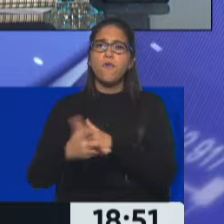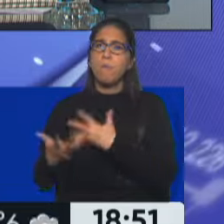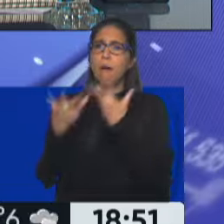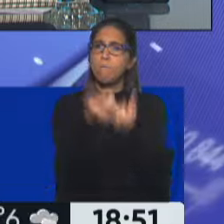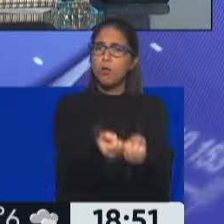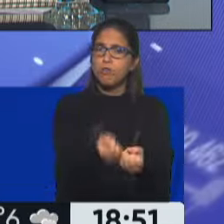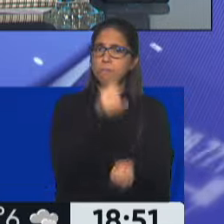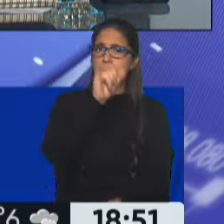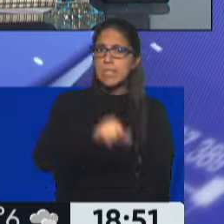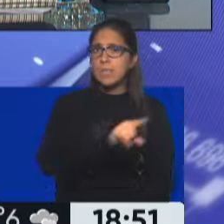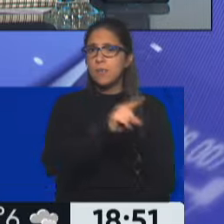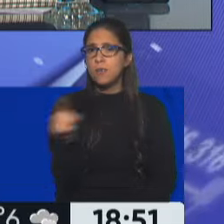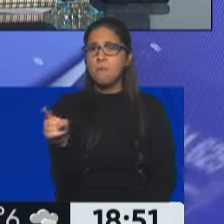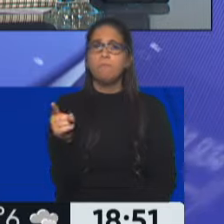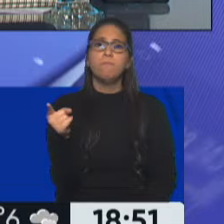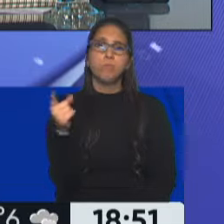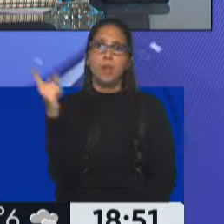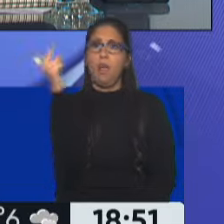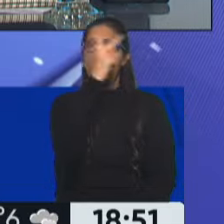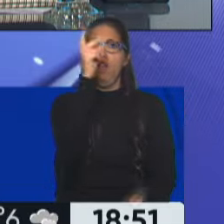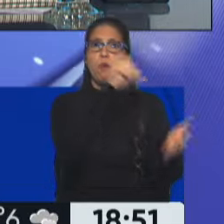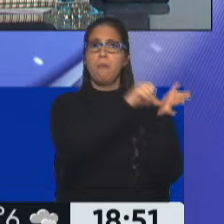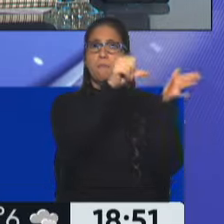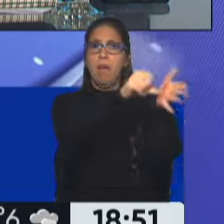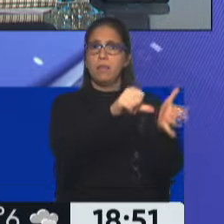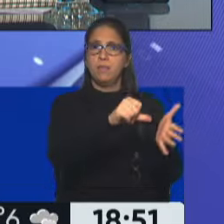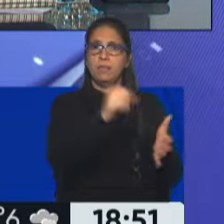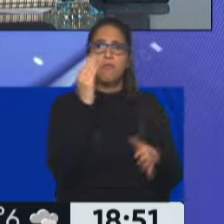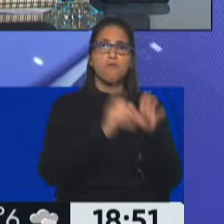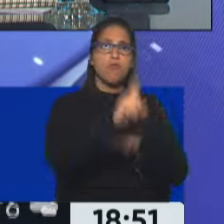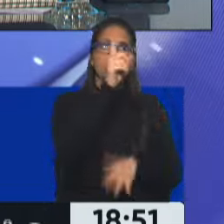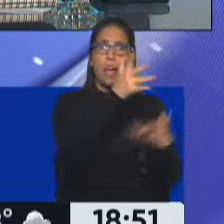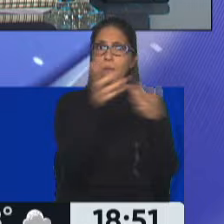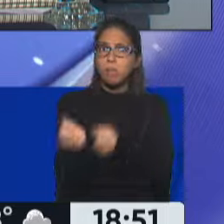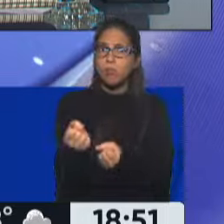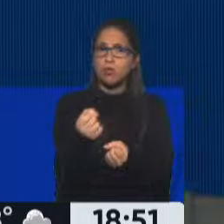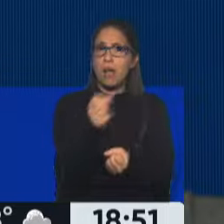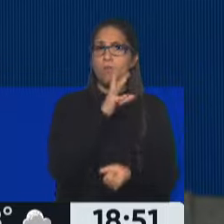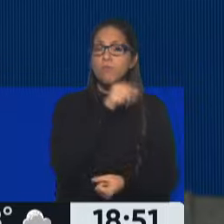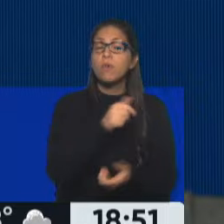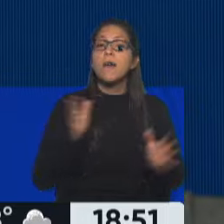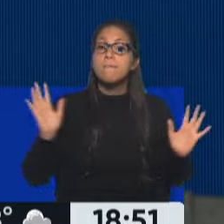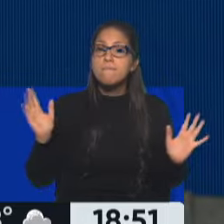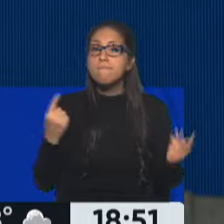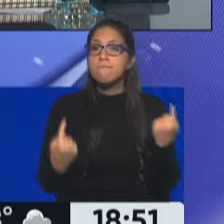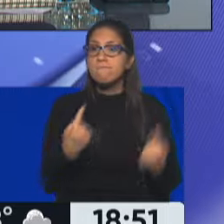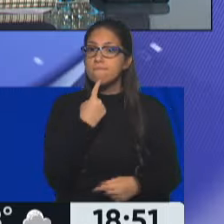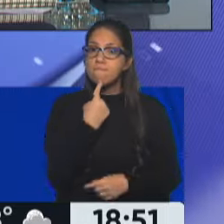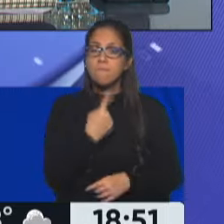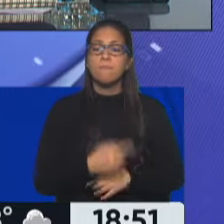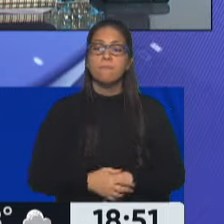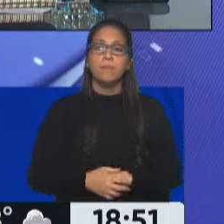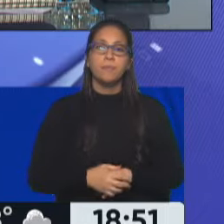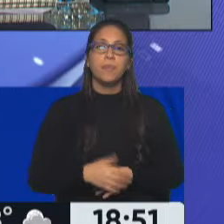se conociera este convenio o estos acuerdos con Corea del Norte. A ver, no debería ser